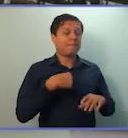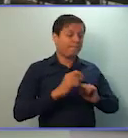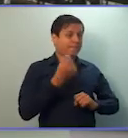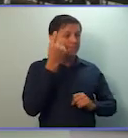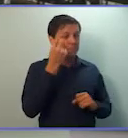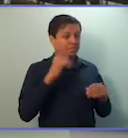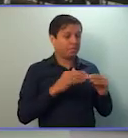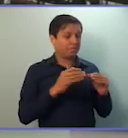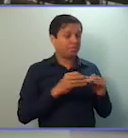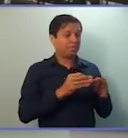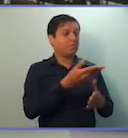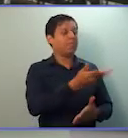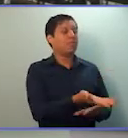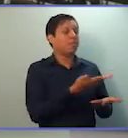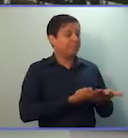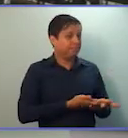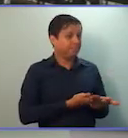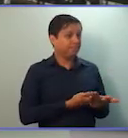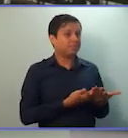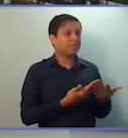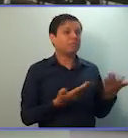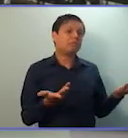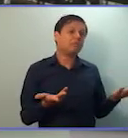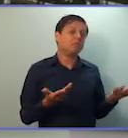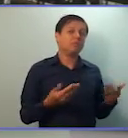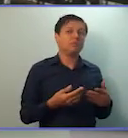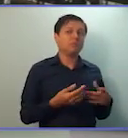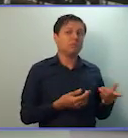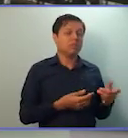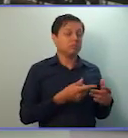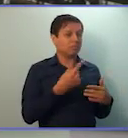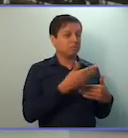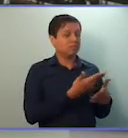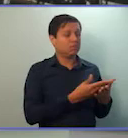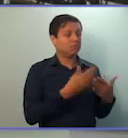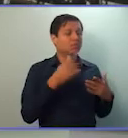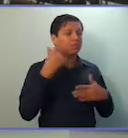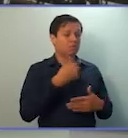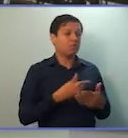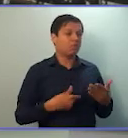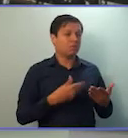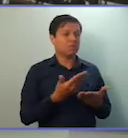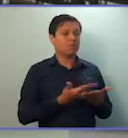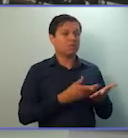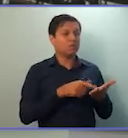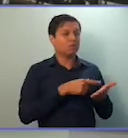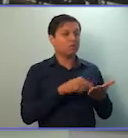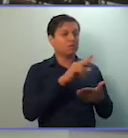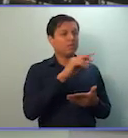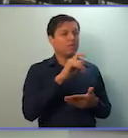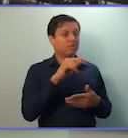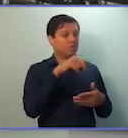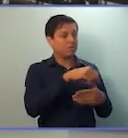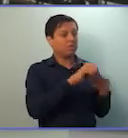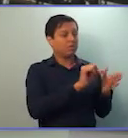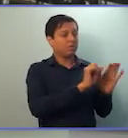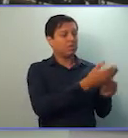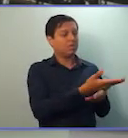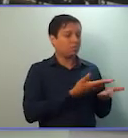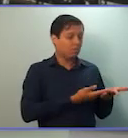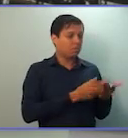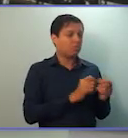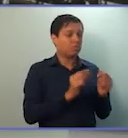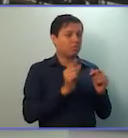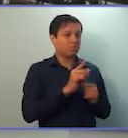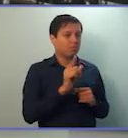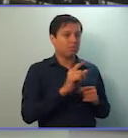también hubo una iniciativa que ha sido vetada por el presidente de la república porque había una iniciativa acá de que se permitiera a